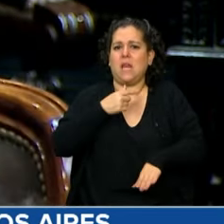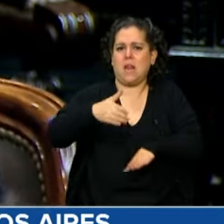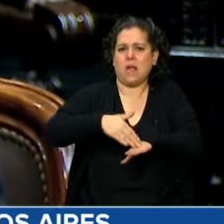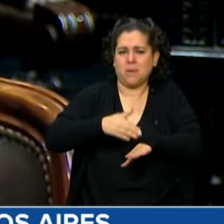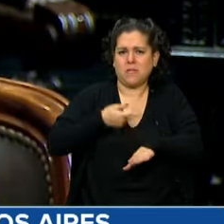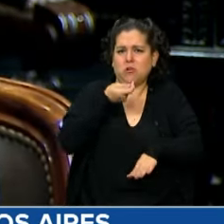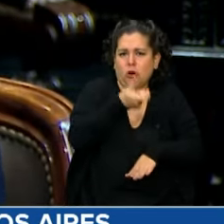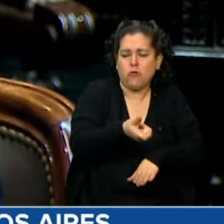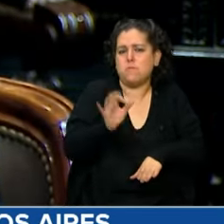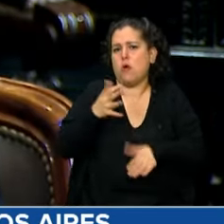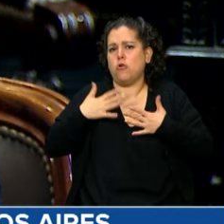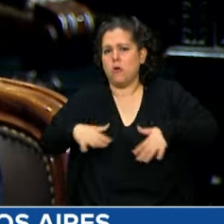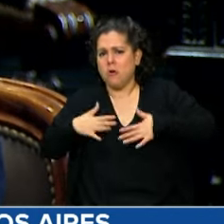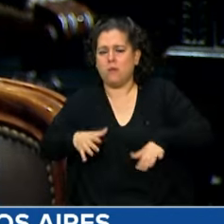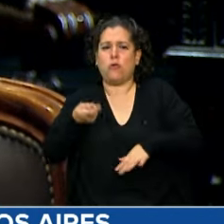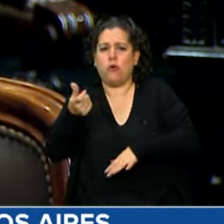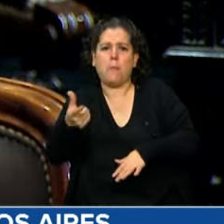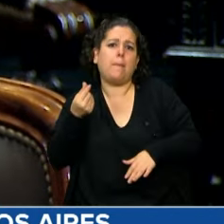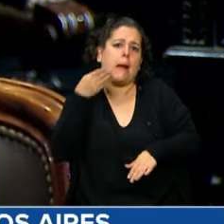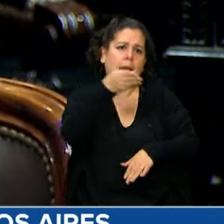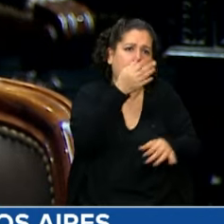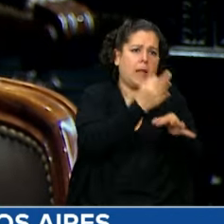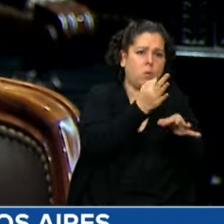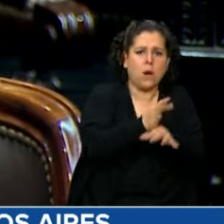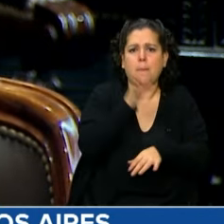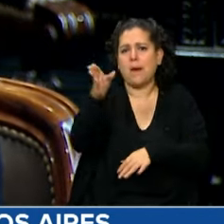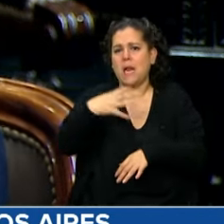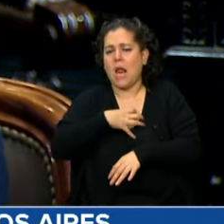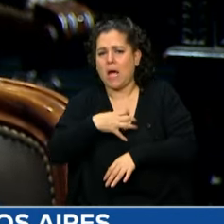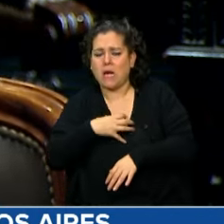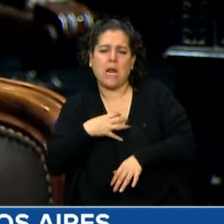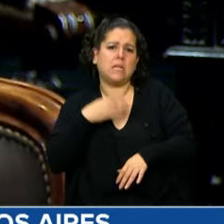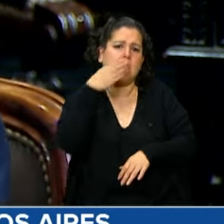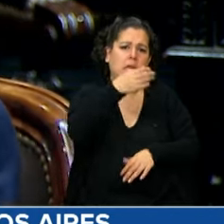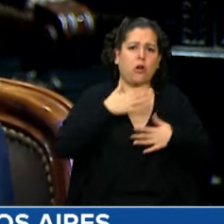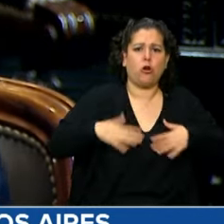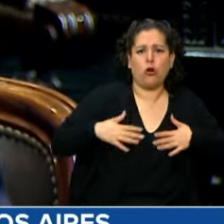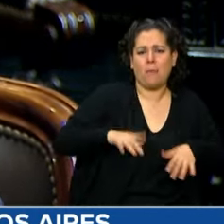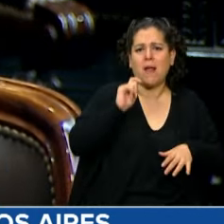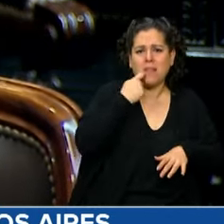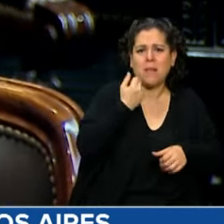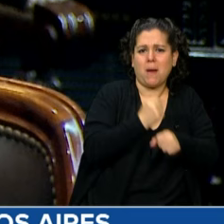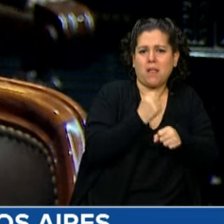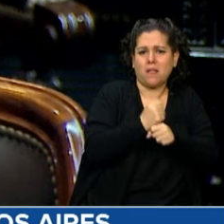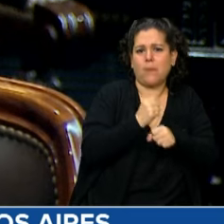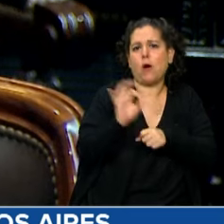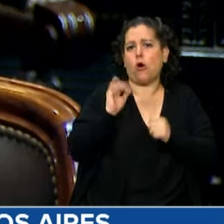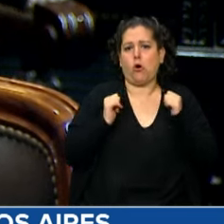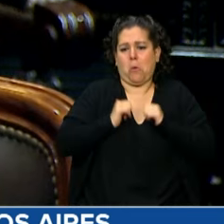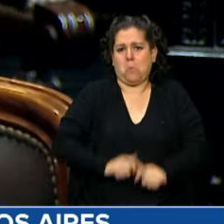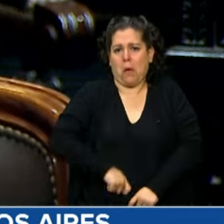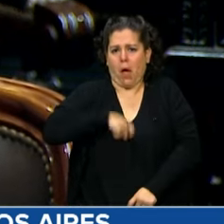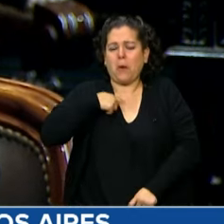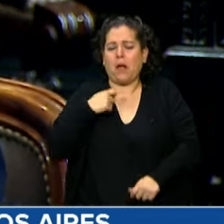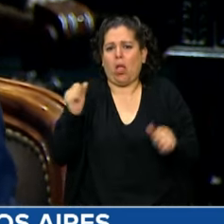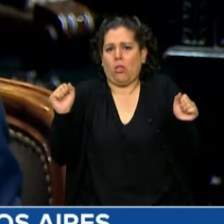prenda para ir a la escuela empezar las clases ir bien metido al trabajo o simplemente estar abrigado en